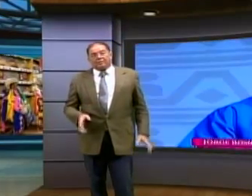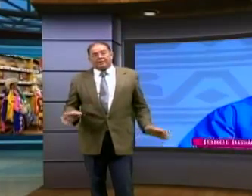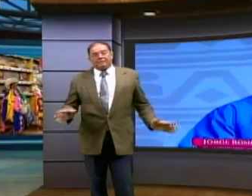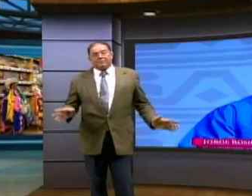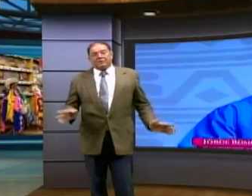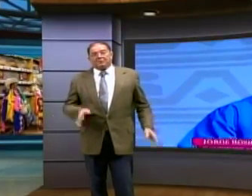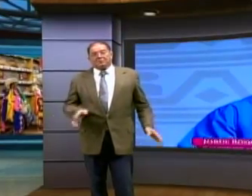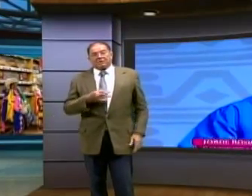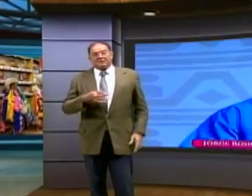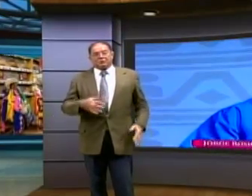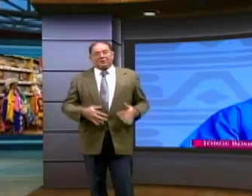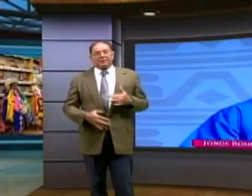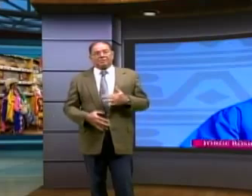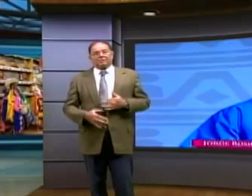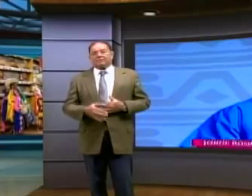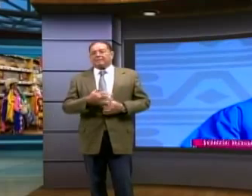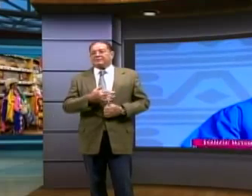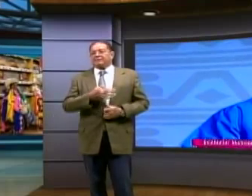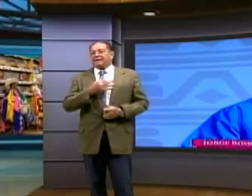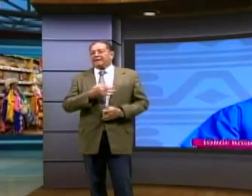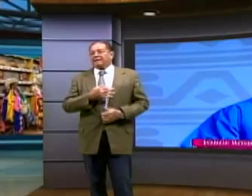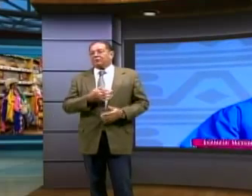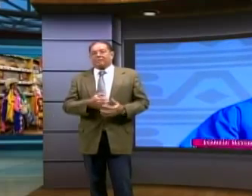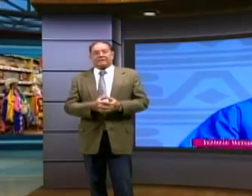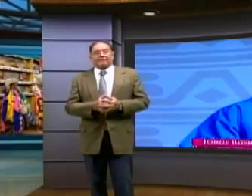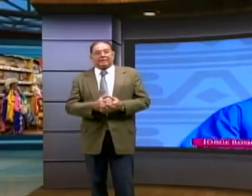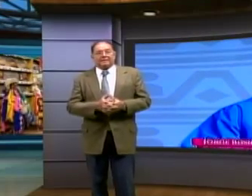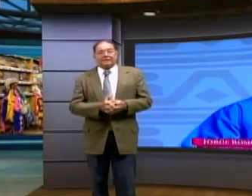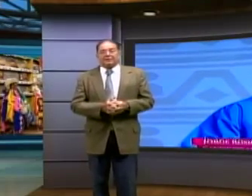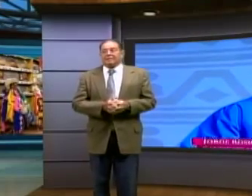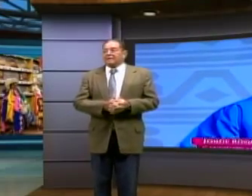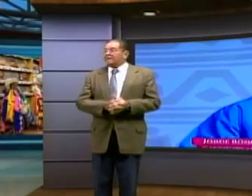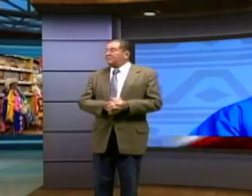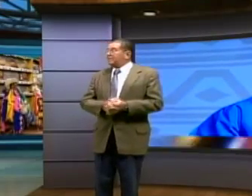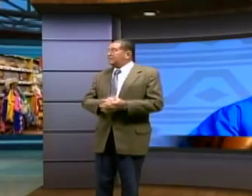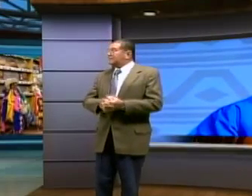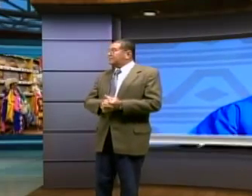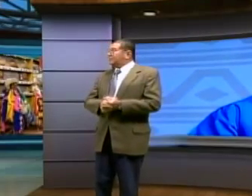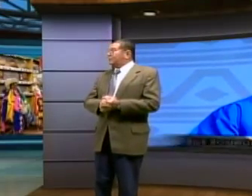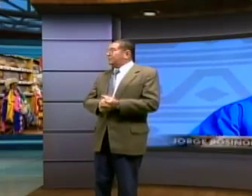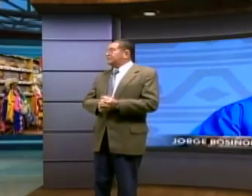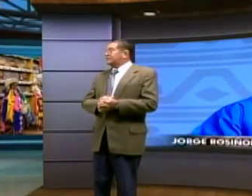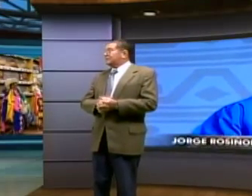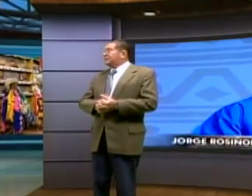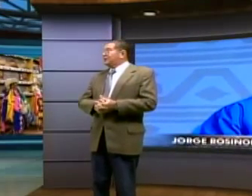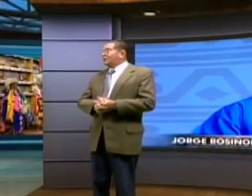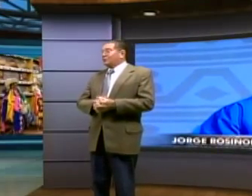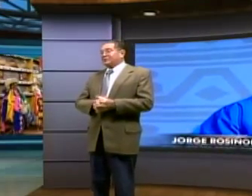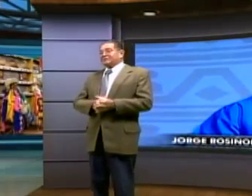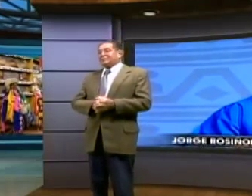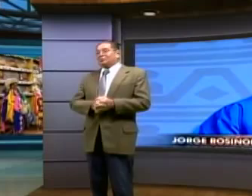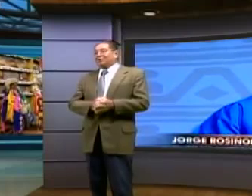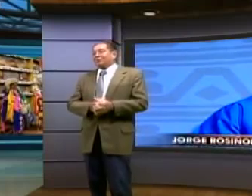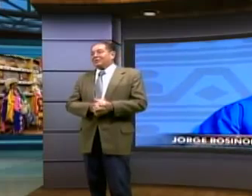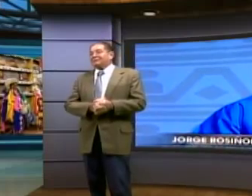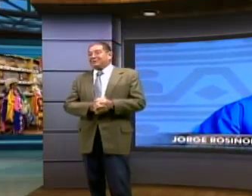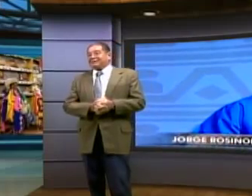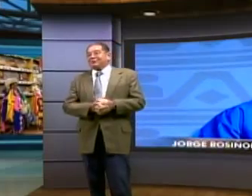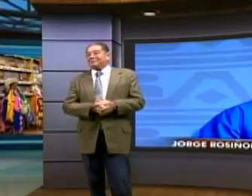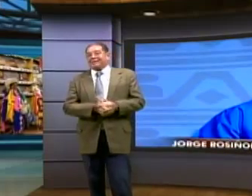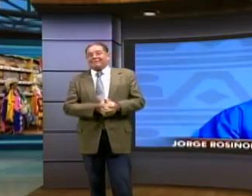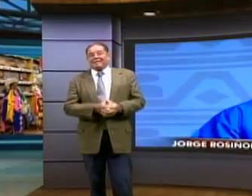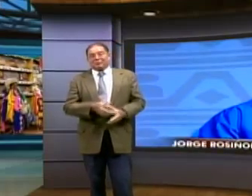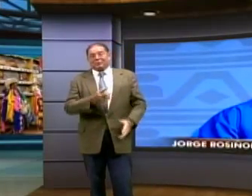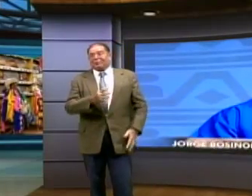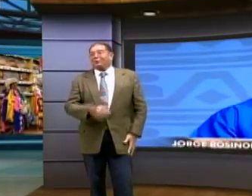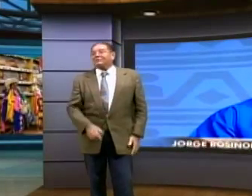¿no? Trajecito negro, camisa blanca, corbata verde. Ay, mi madre, cuando dice que está muy chavo y tiene